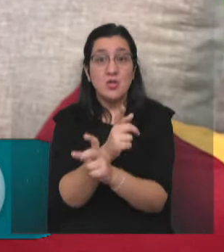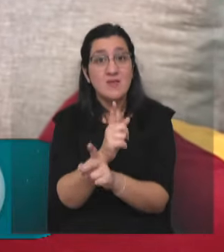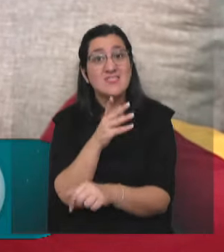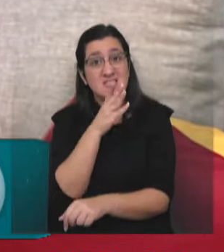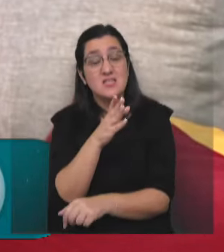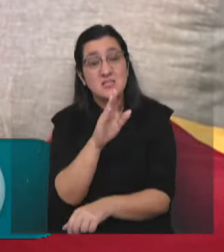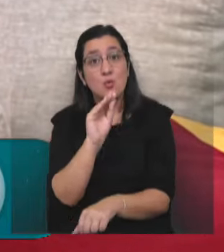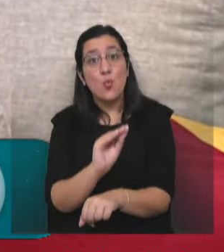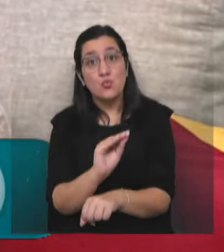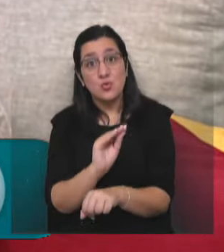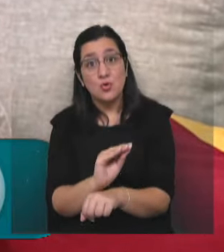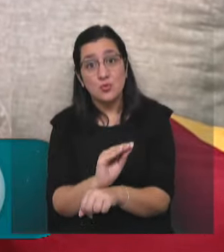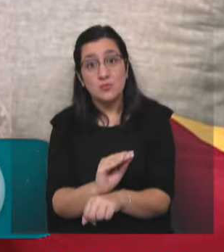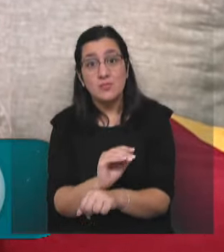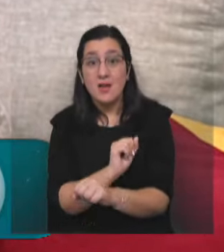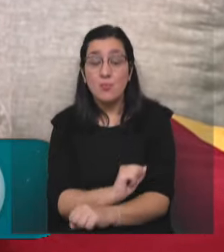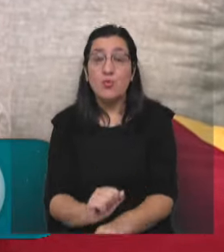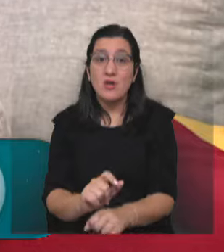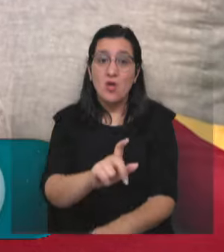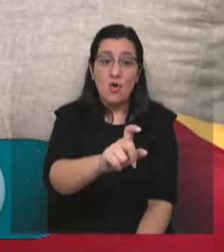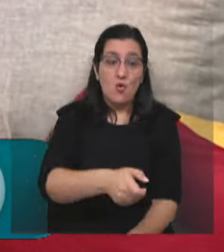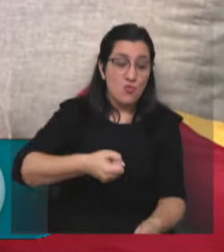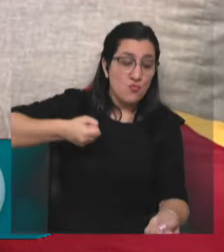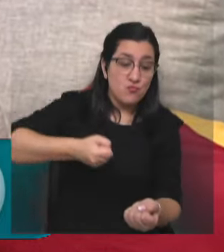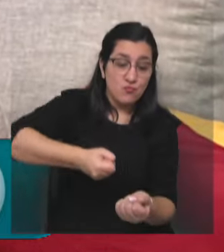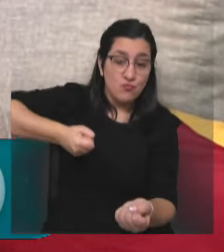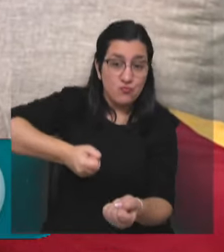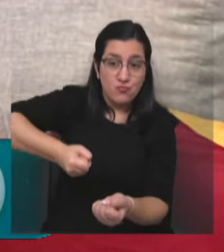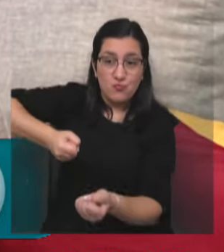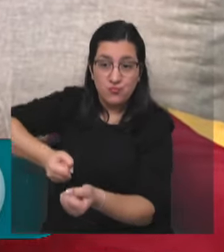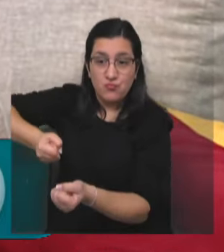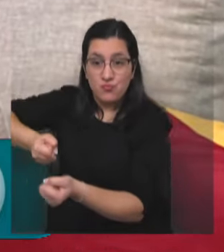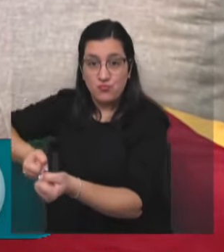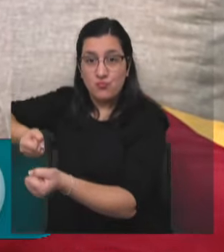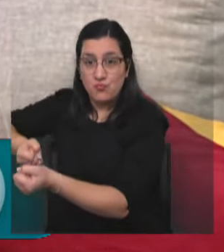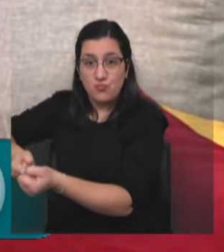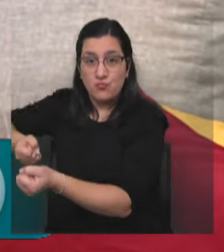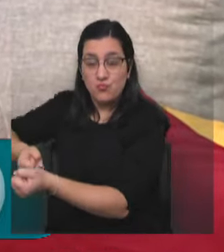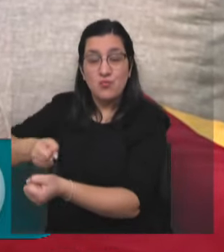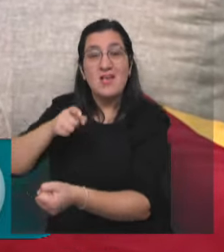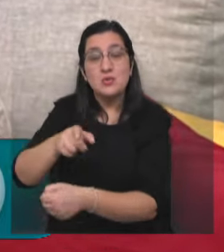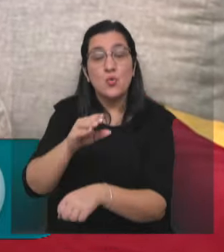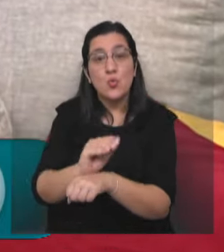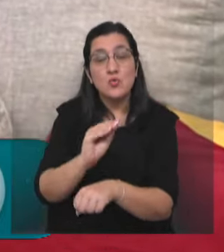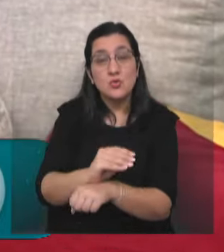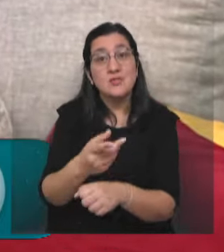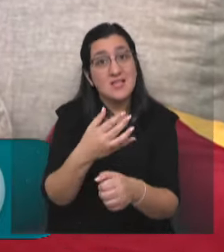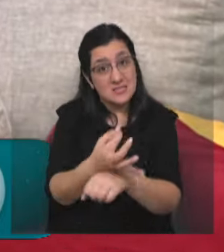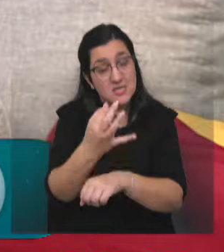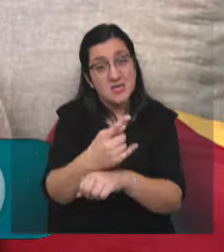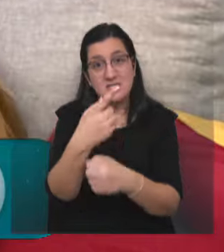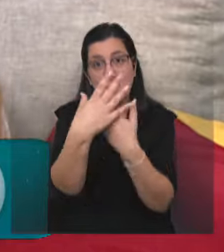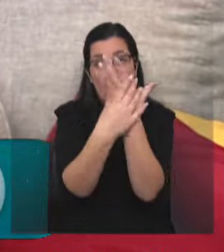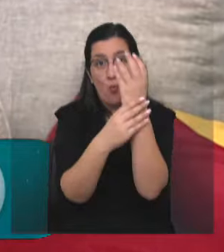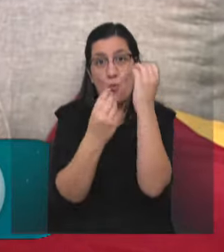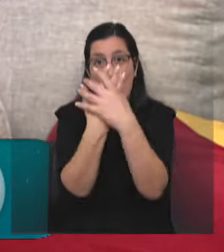cursos para poder usarlos sin comprometer su salud. Esos cursos te enseñan que vos tenés que usar guantes de